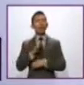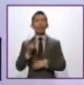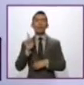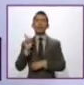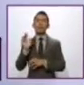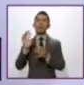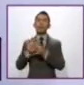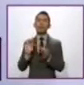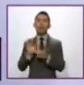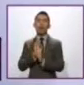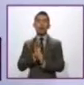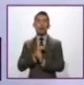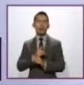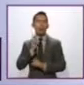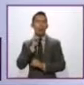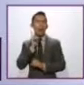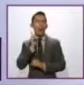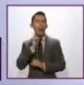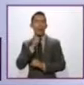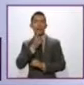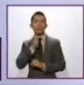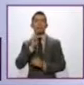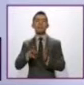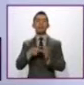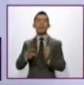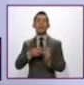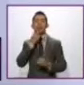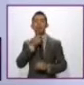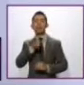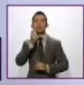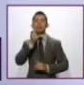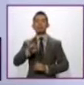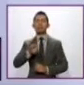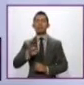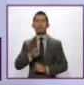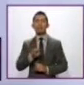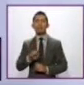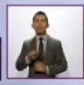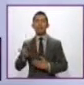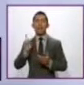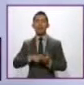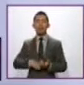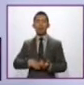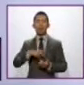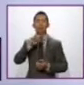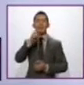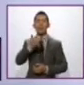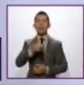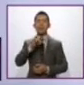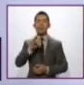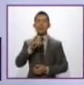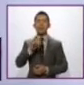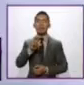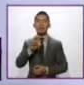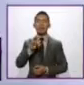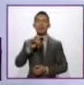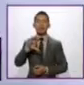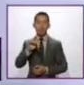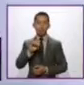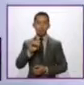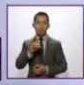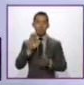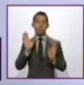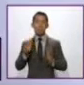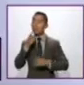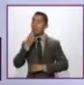aquí por dos ocasiones que se refieren al tema del recurso hídrico. Por un lado, se propone que